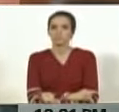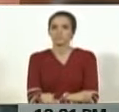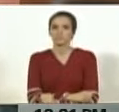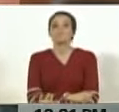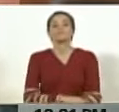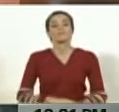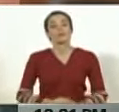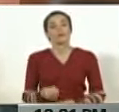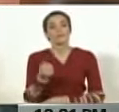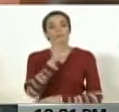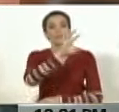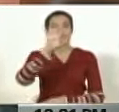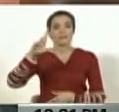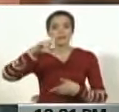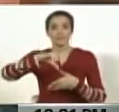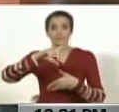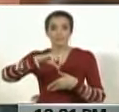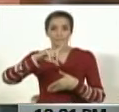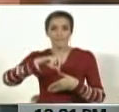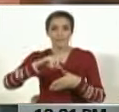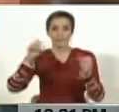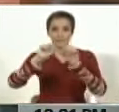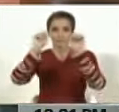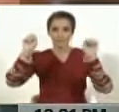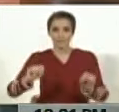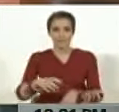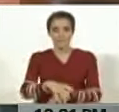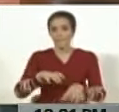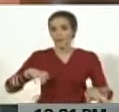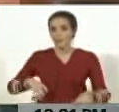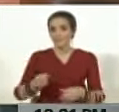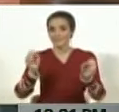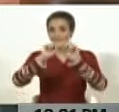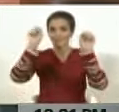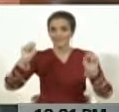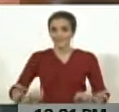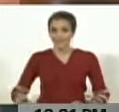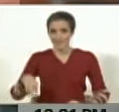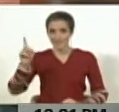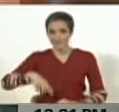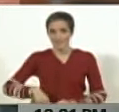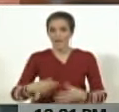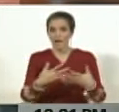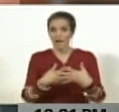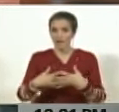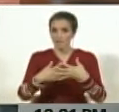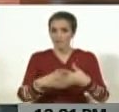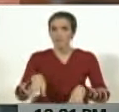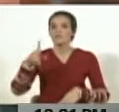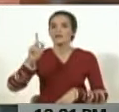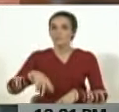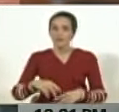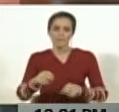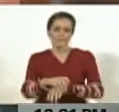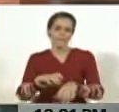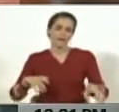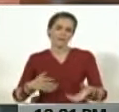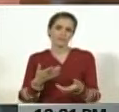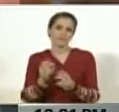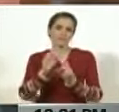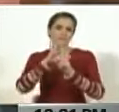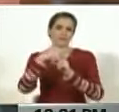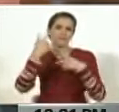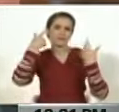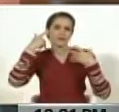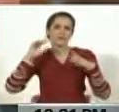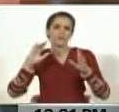En los países latinoamericanos, los sistemas, la mayoría de los sistemas, incluso el de los Estados Unidos, pero la mayoría de los sistemas, creo que